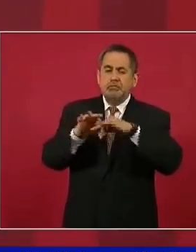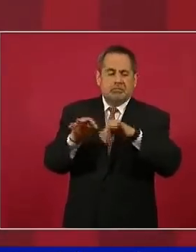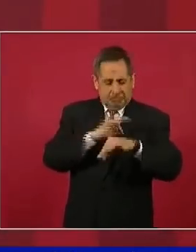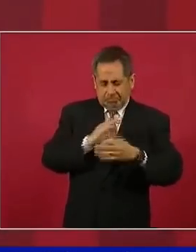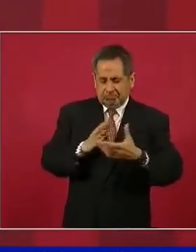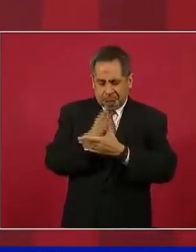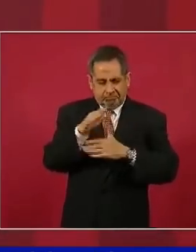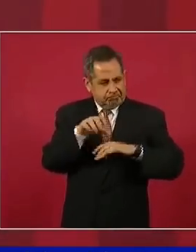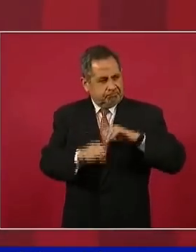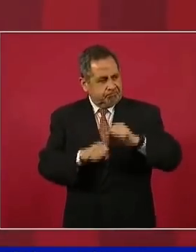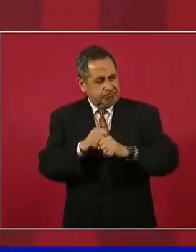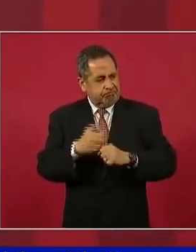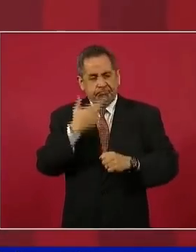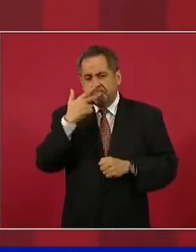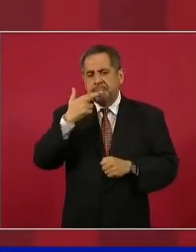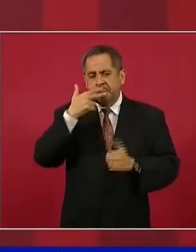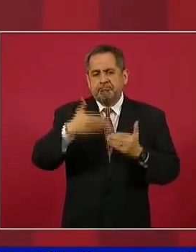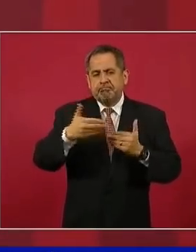desde luego.